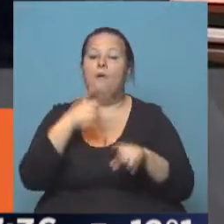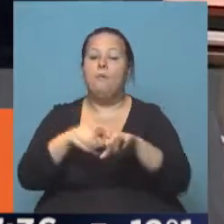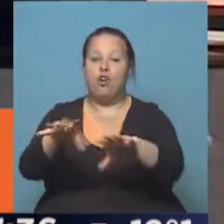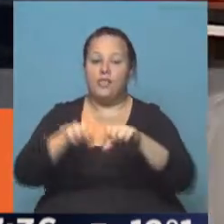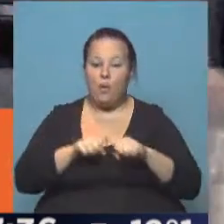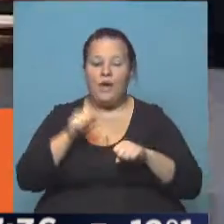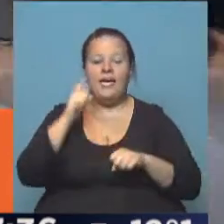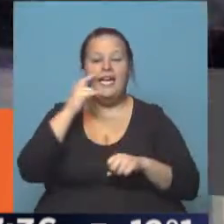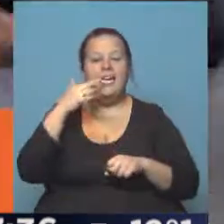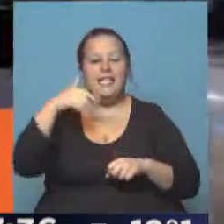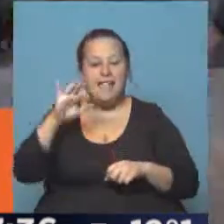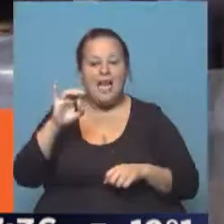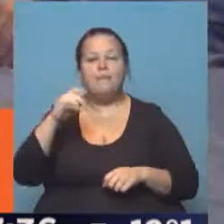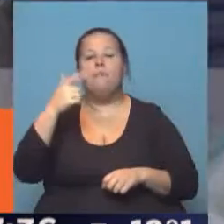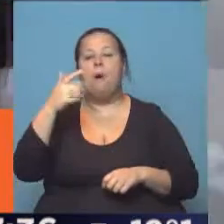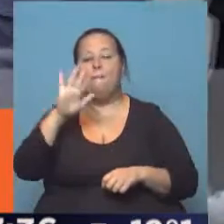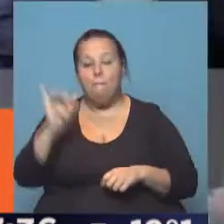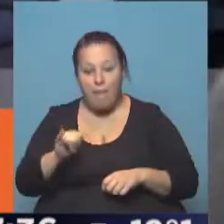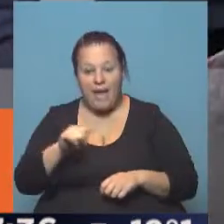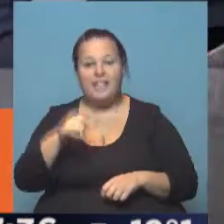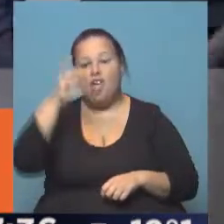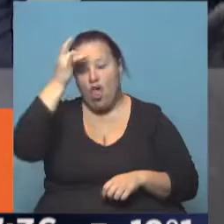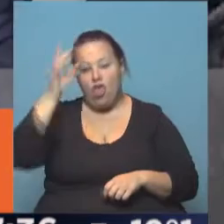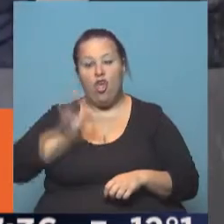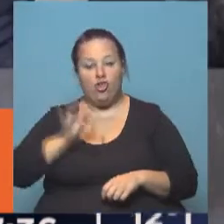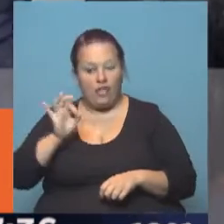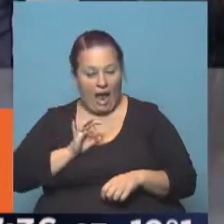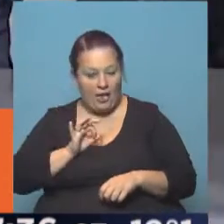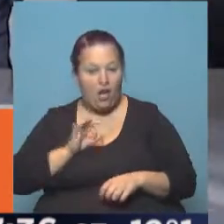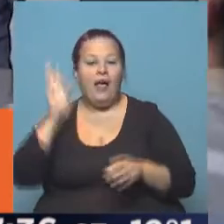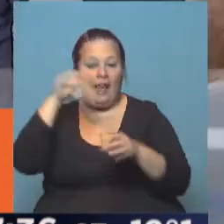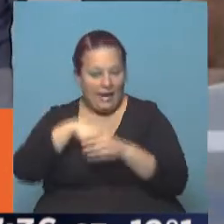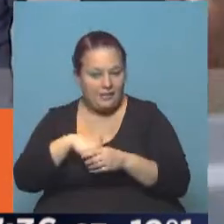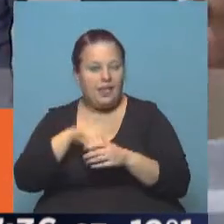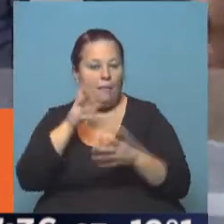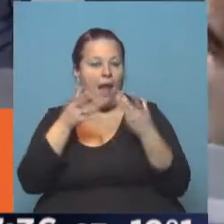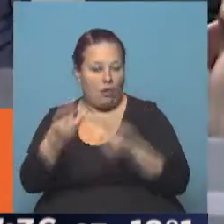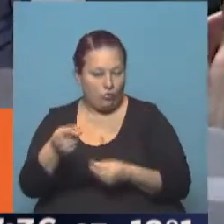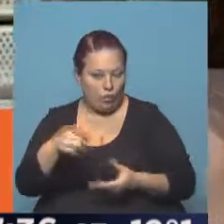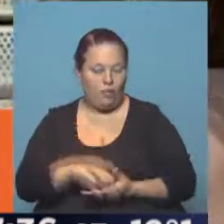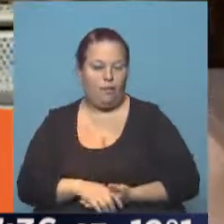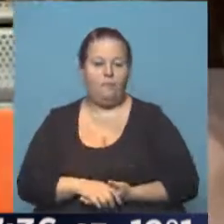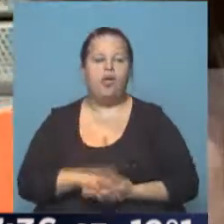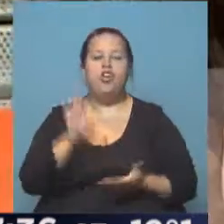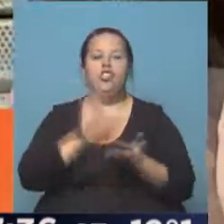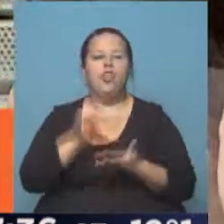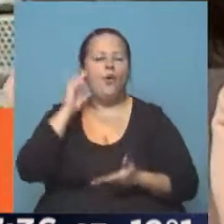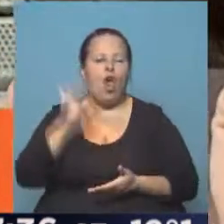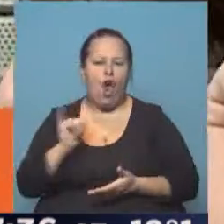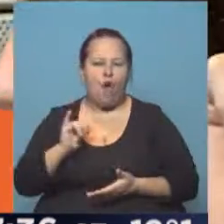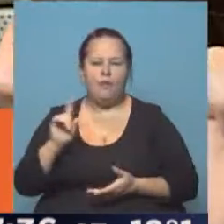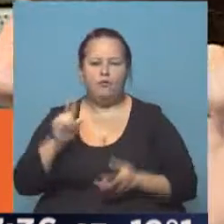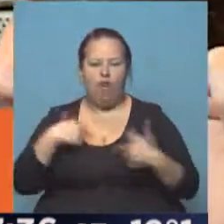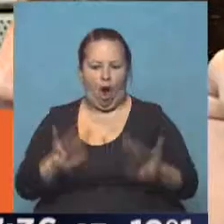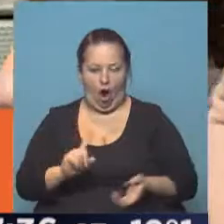apropiación de Guillermo Pérez Roisenblit, recibió 12 años como partícipe necesario. Con respecto a lo de Gómez, no estoy para